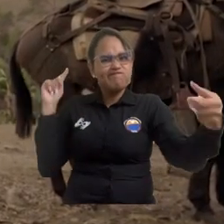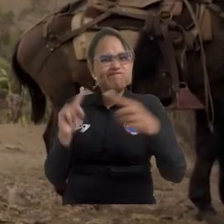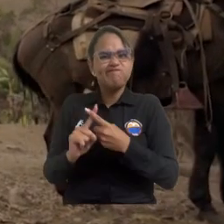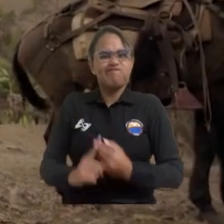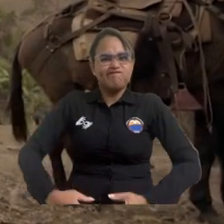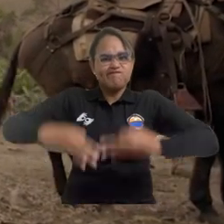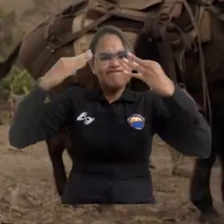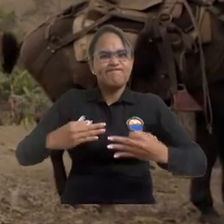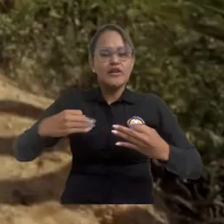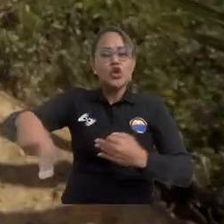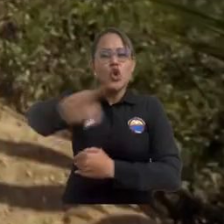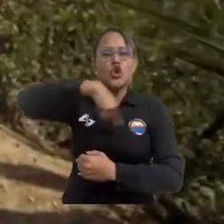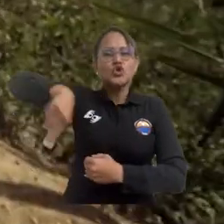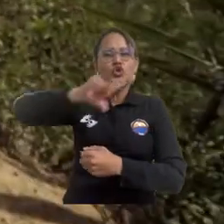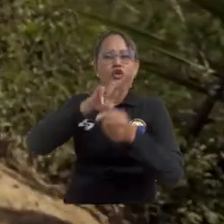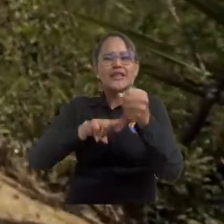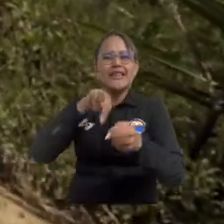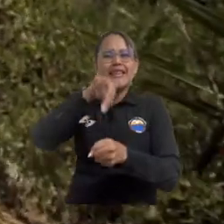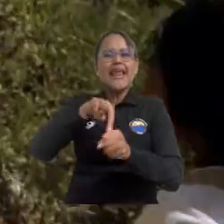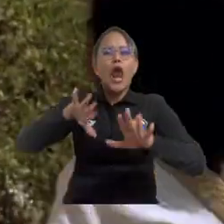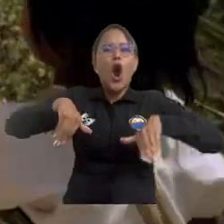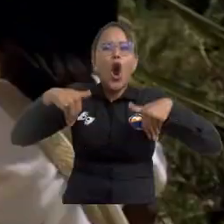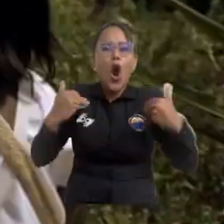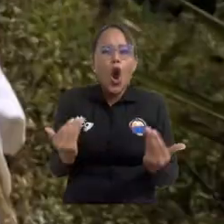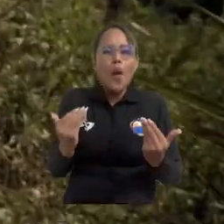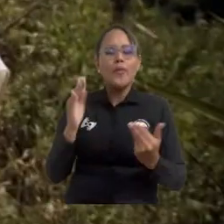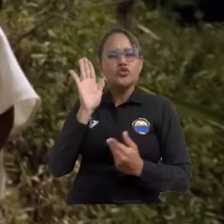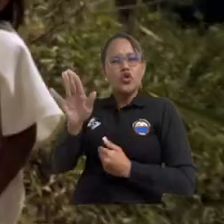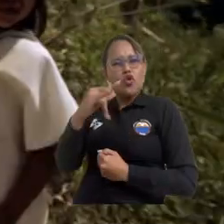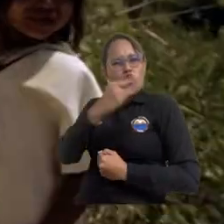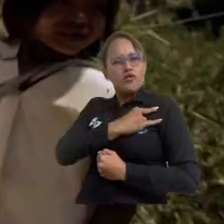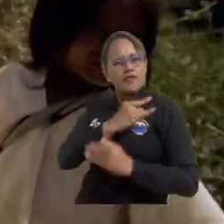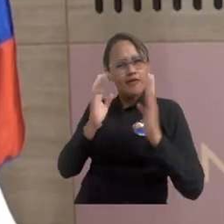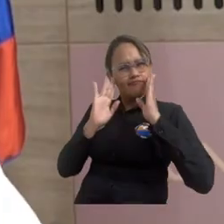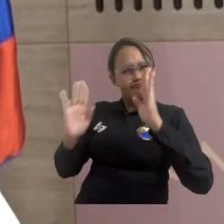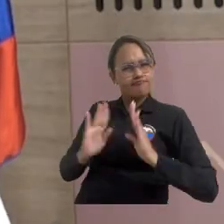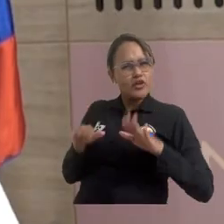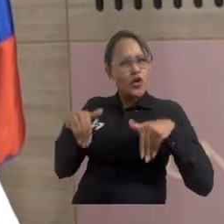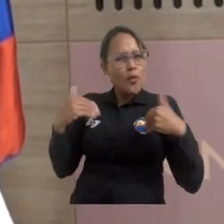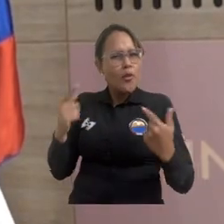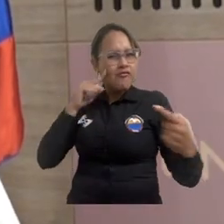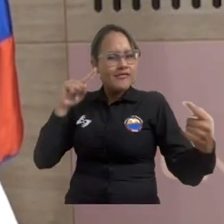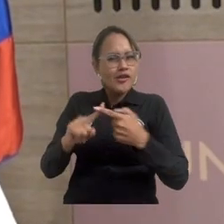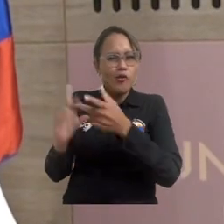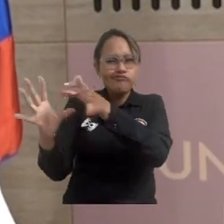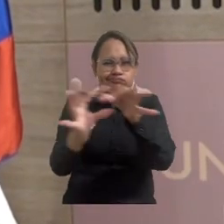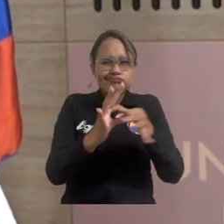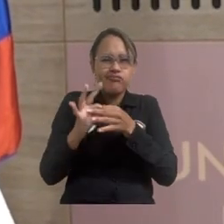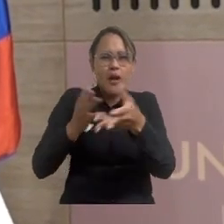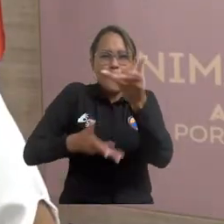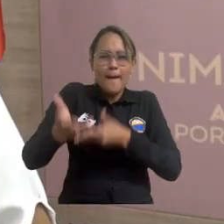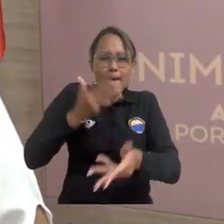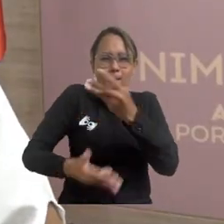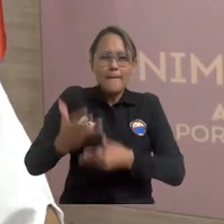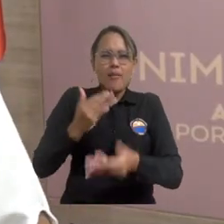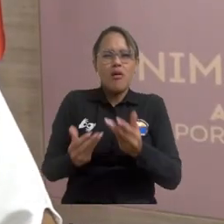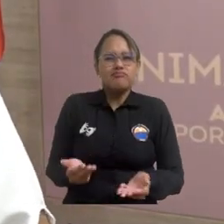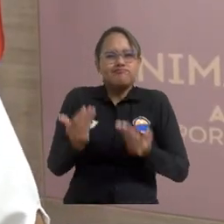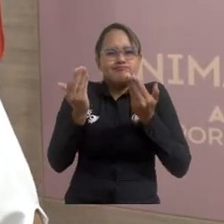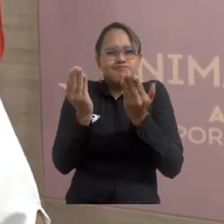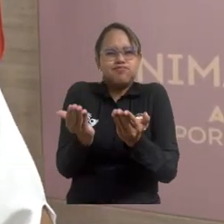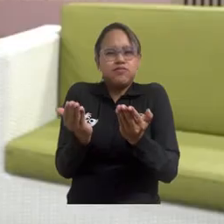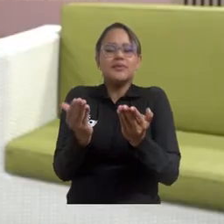esa realidad de lo que nosotros somos como pueblos indígenas y de lo que la academia quiere ver en nosotros para tejer, para construir y de pronto desde lo que